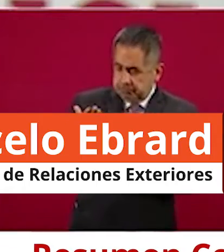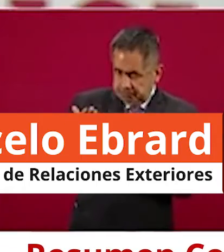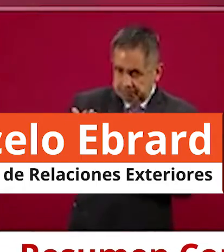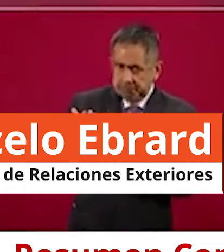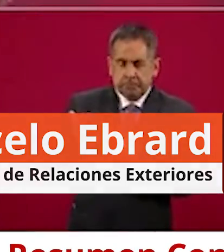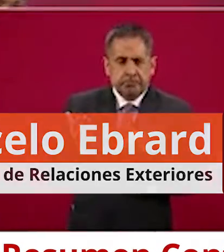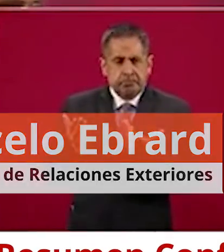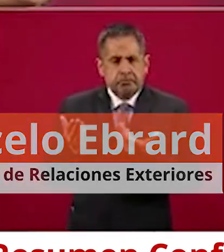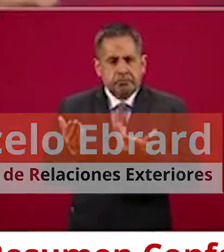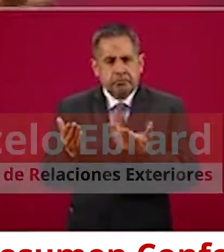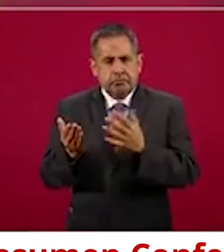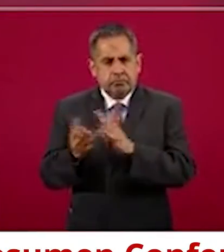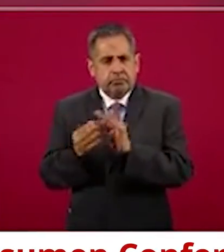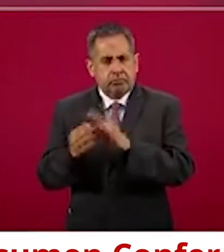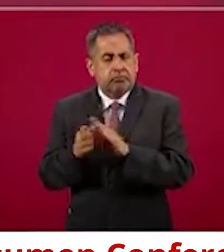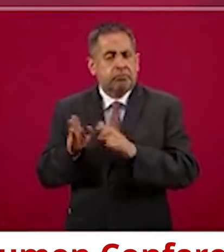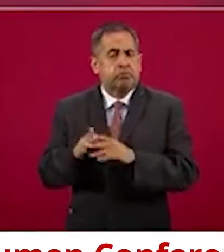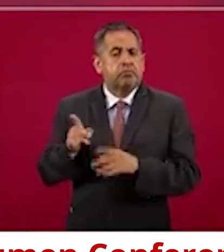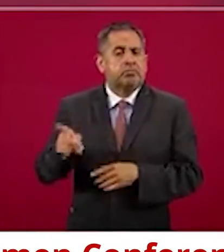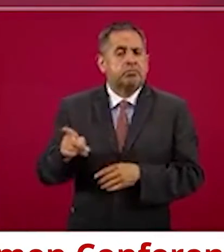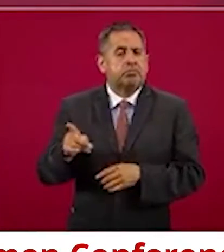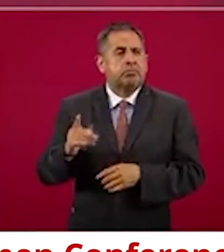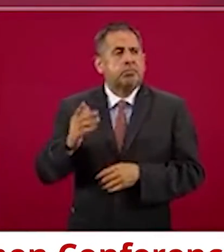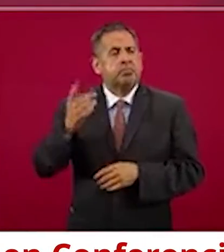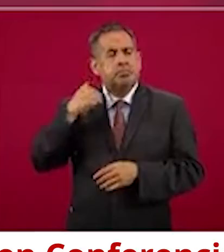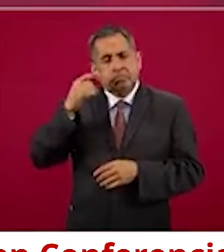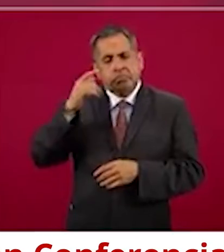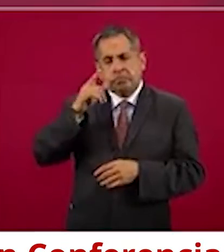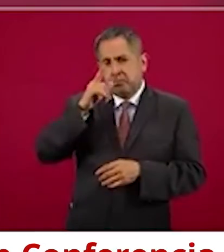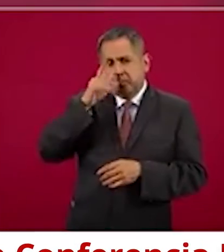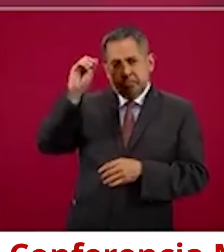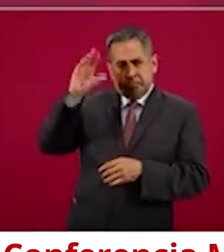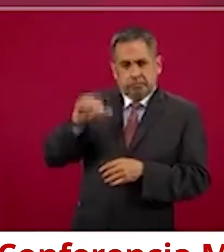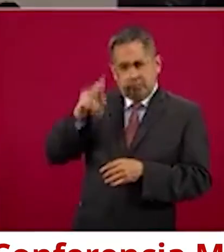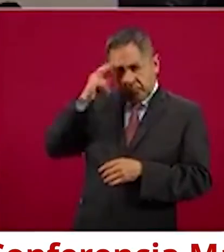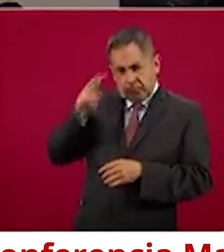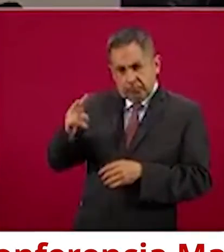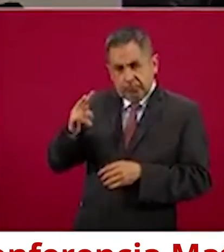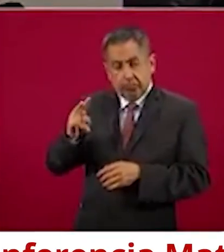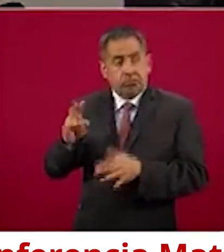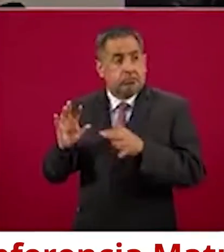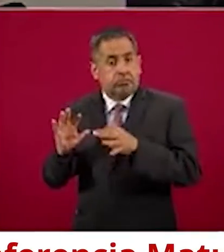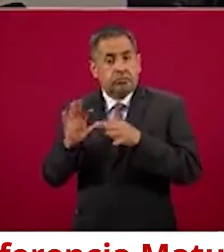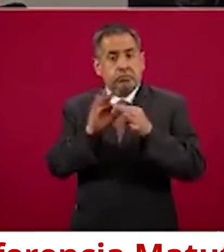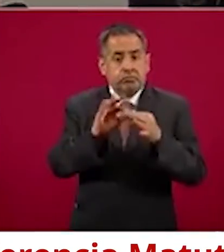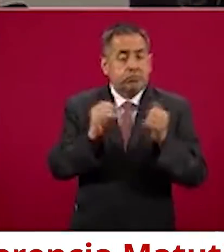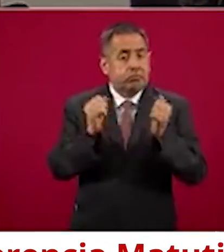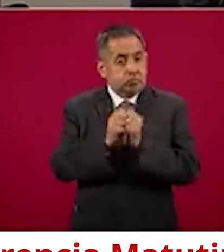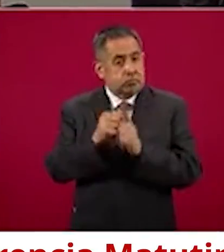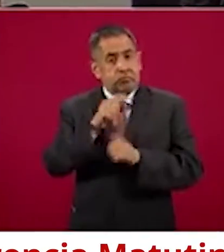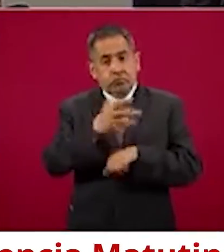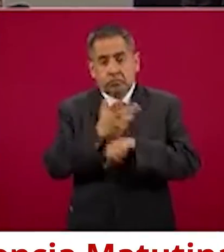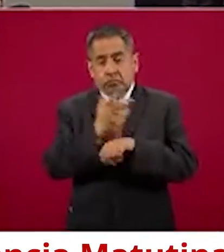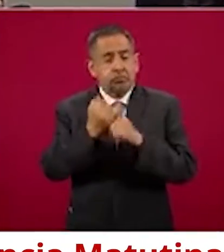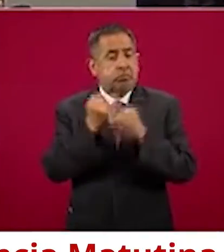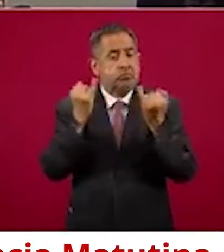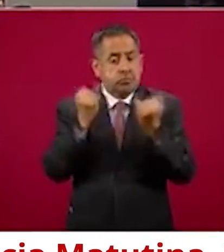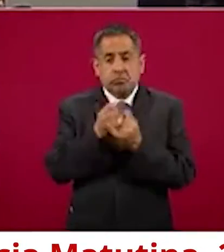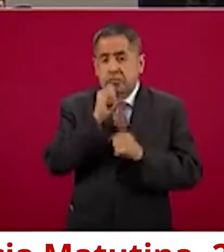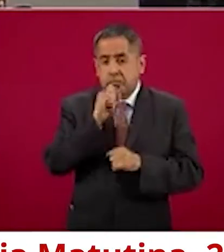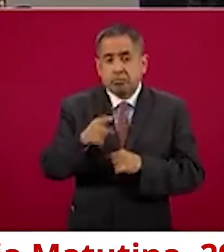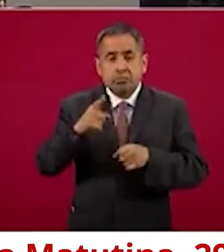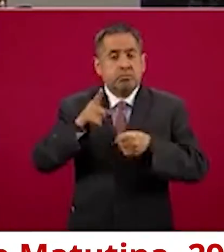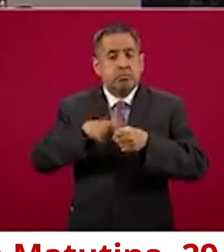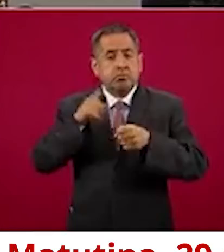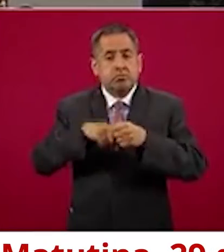Por cierto, felicitar a la Secretaría de Salud porque ya el semáforo mexicano también se adoptó en Estados Unidos con los mismos colores y